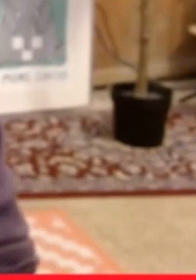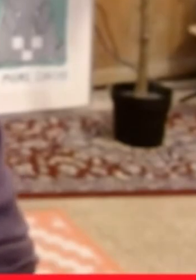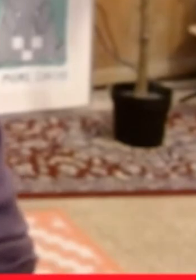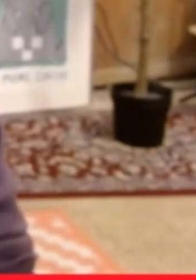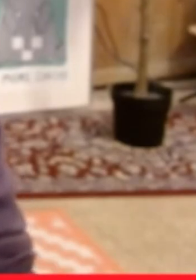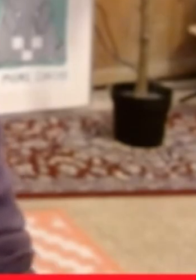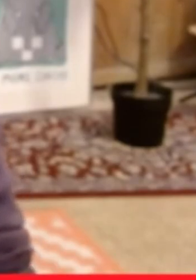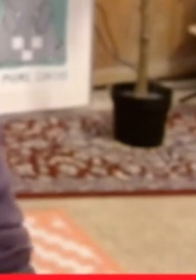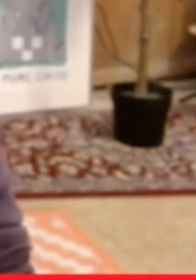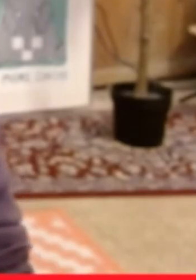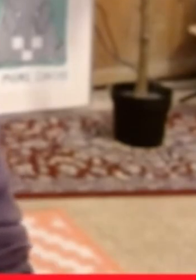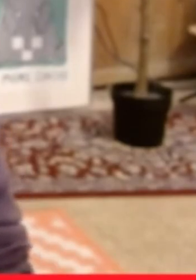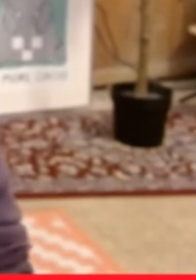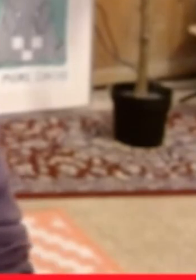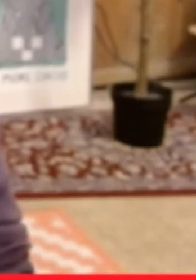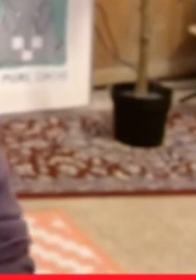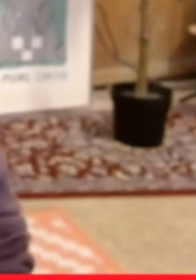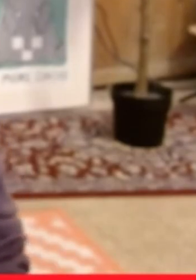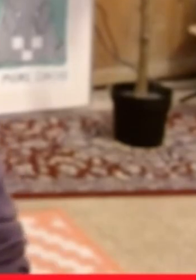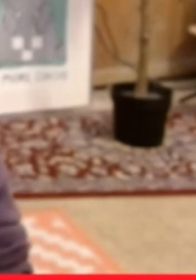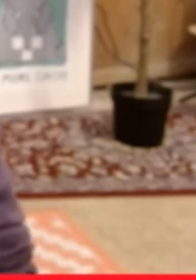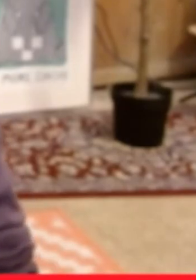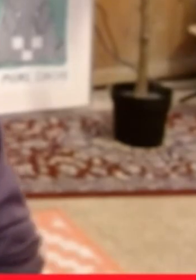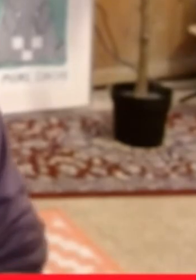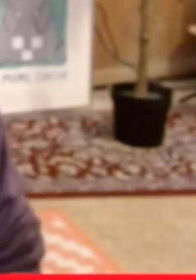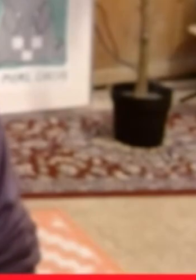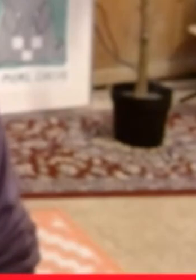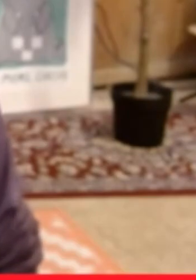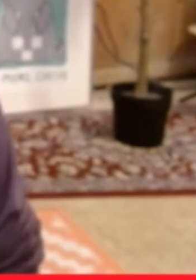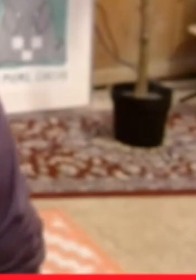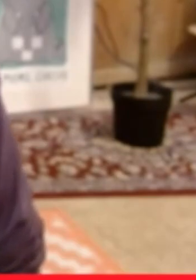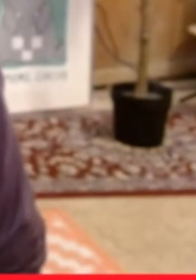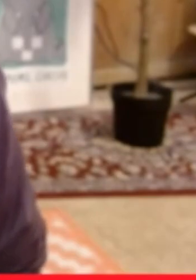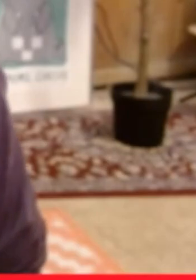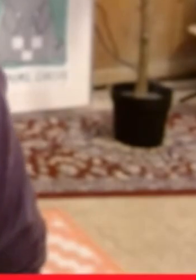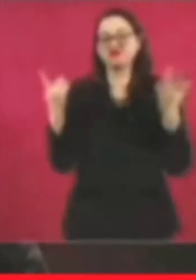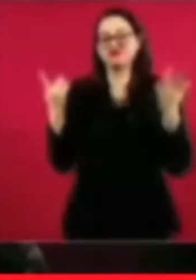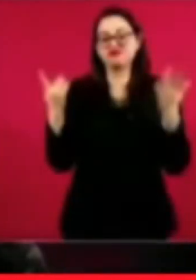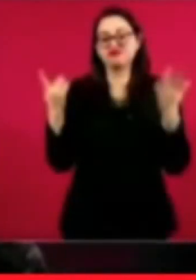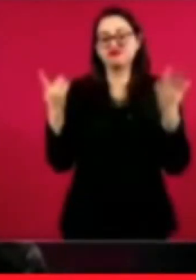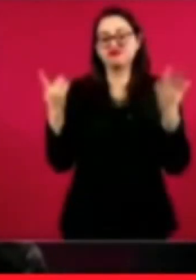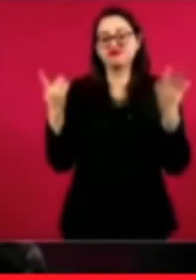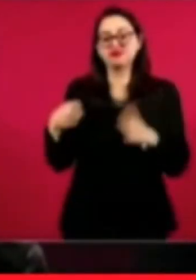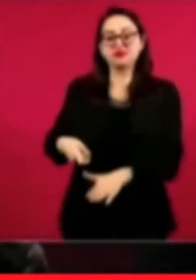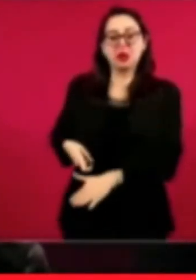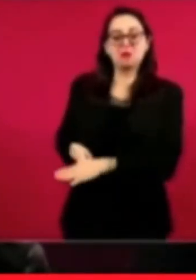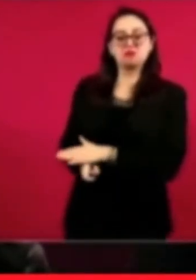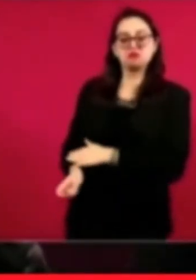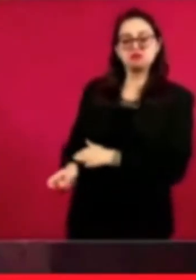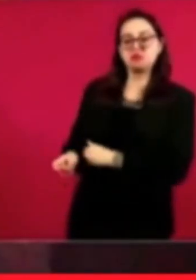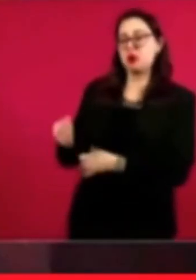les iba con Arturo Saldívar y cómo les va ahora con la ministra Piña.